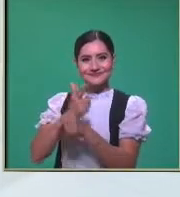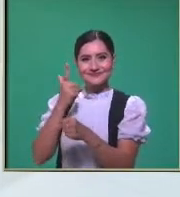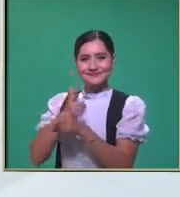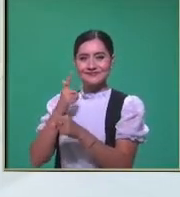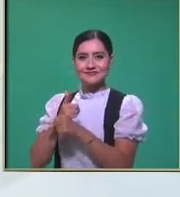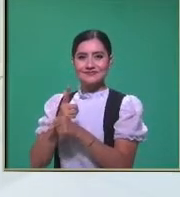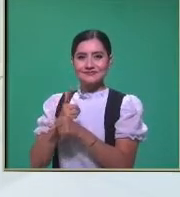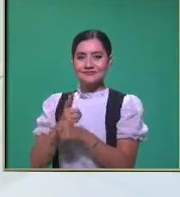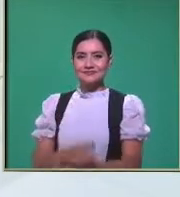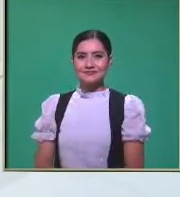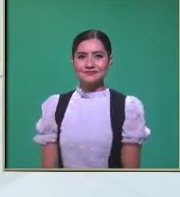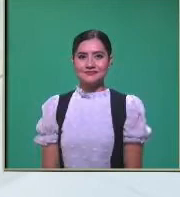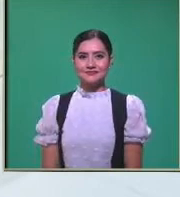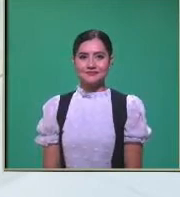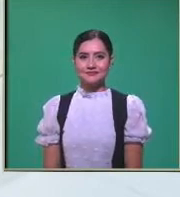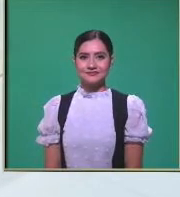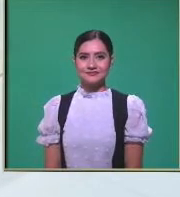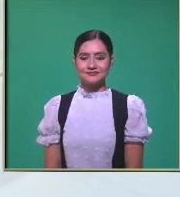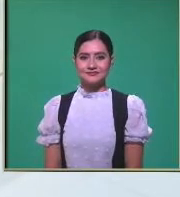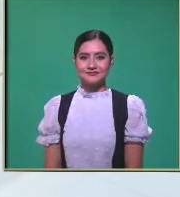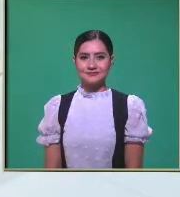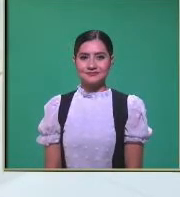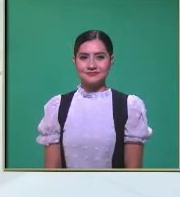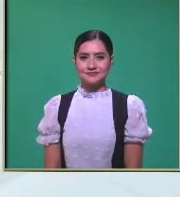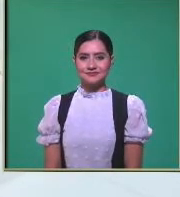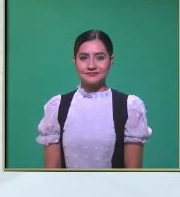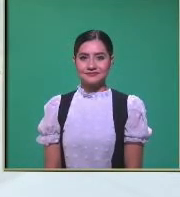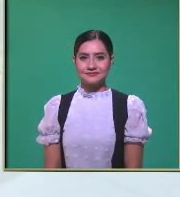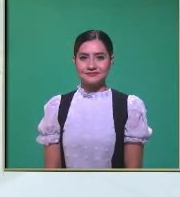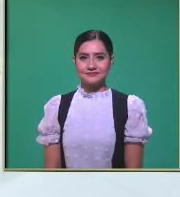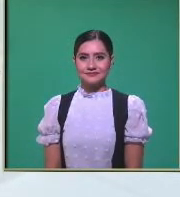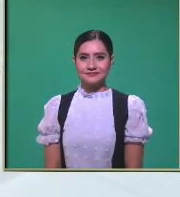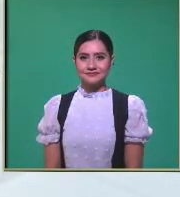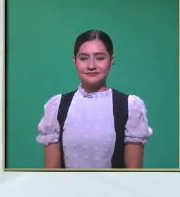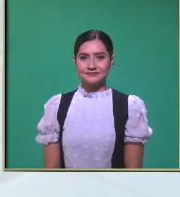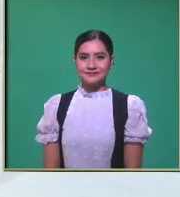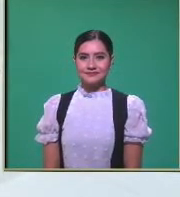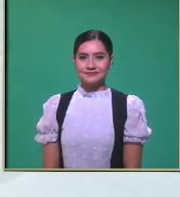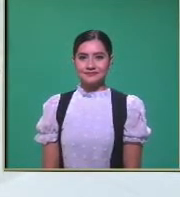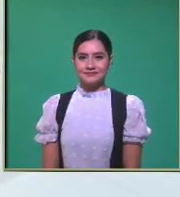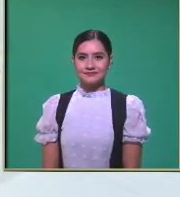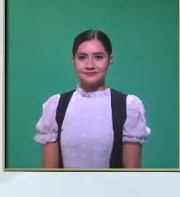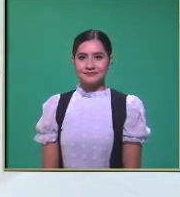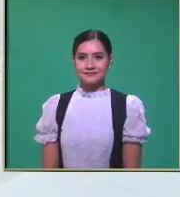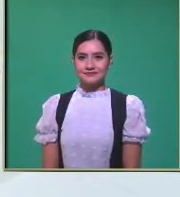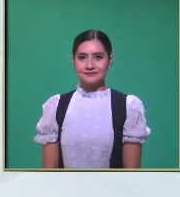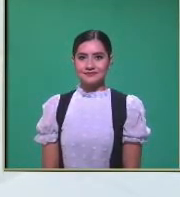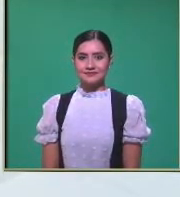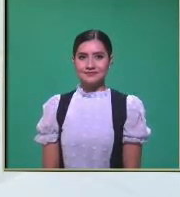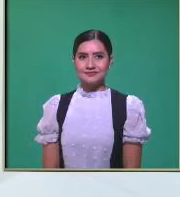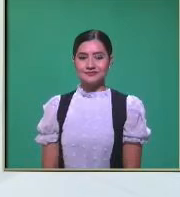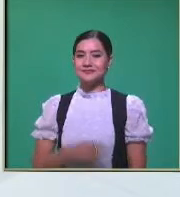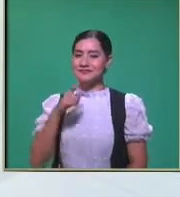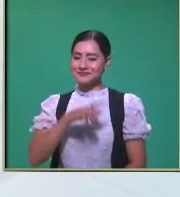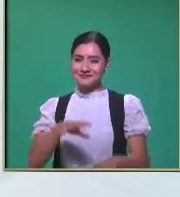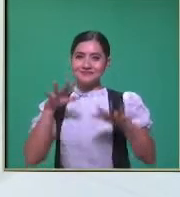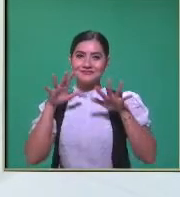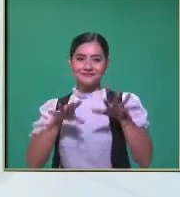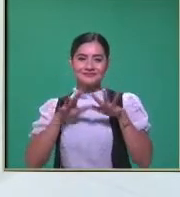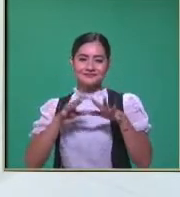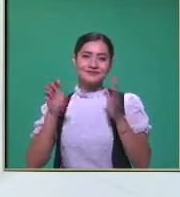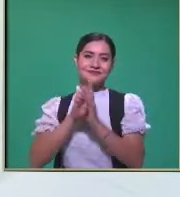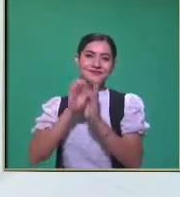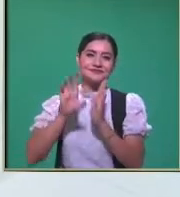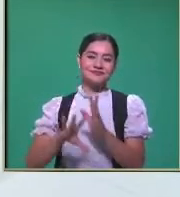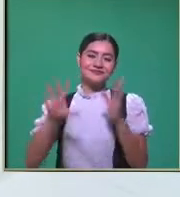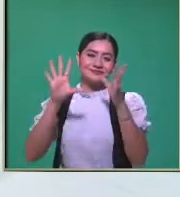dentro de la tierra, como un tesoro escondido, así, bien padre. Así es. Oye, pero me encanta porque ahorita platicábamos precisamente de